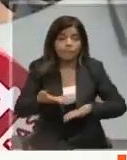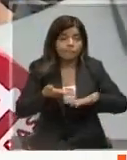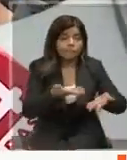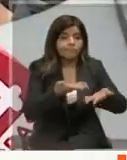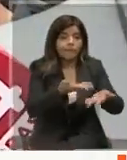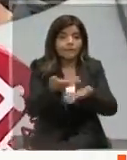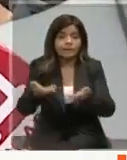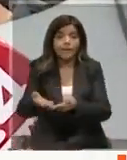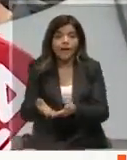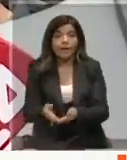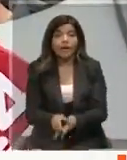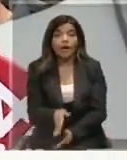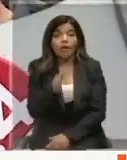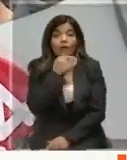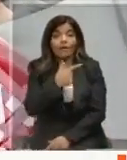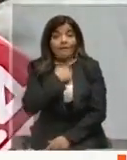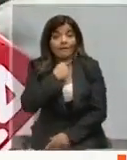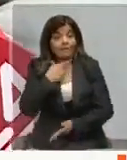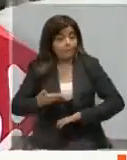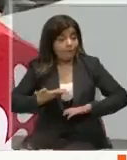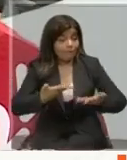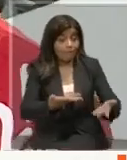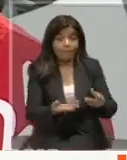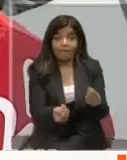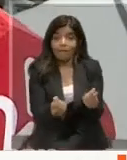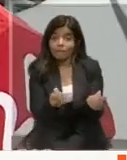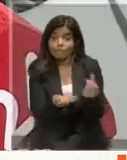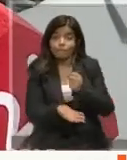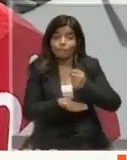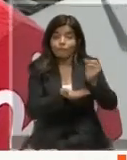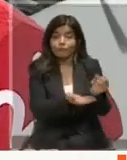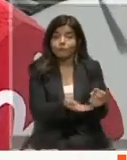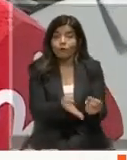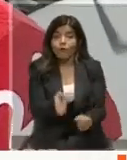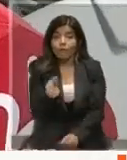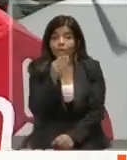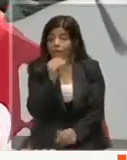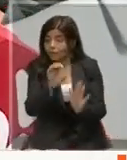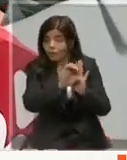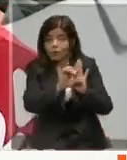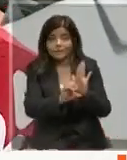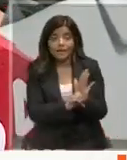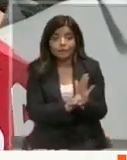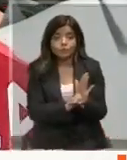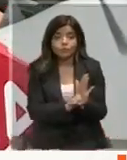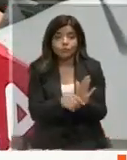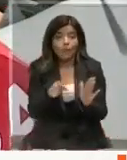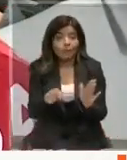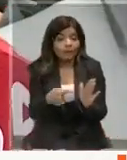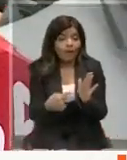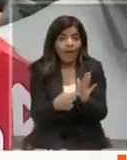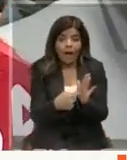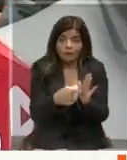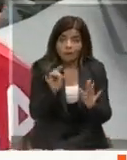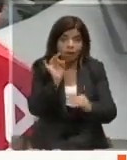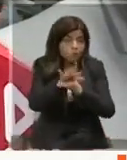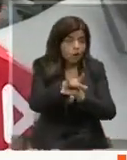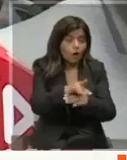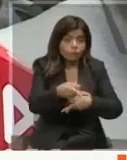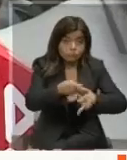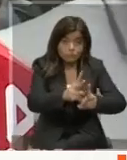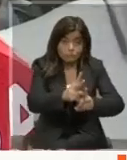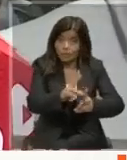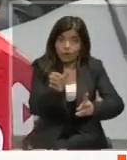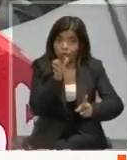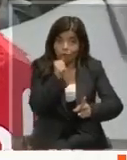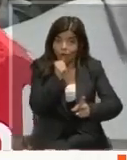ausencia de garantías para poder entregar los recursos que no tengan en sus estatutos el giro para poder realizar esa determinada actividad